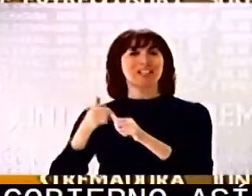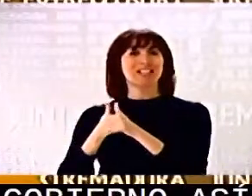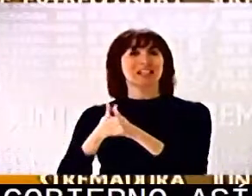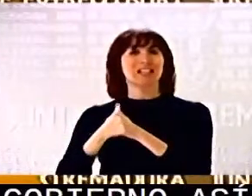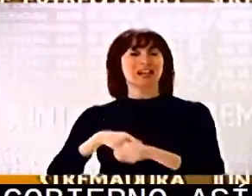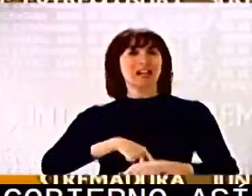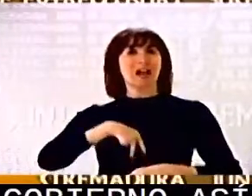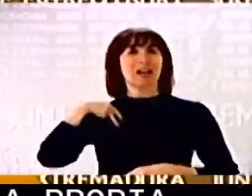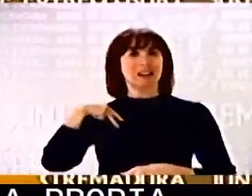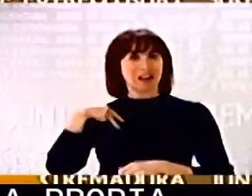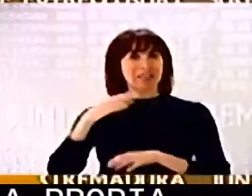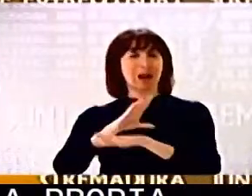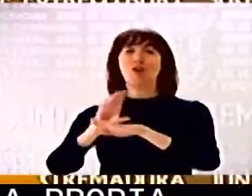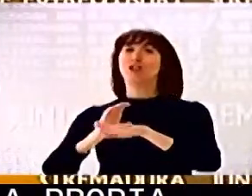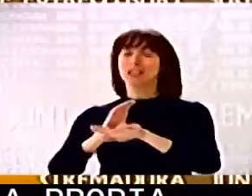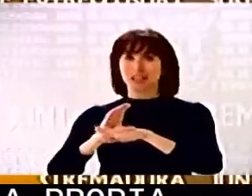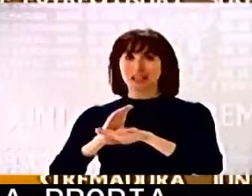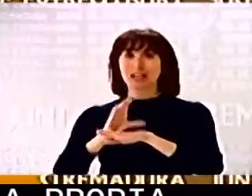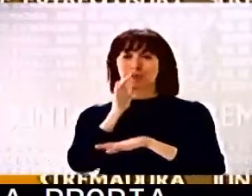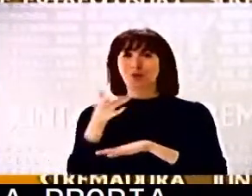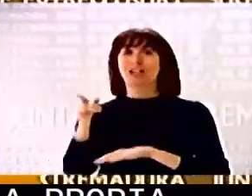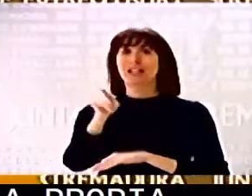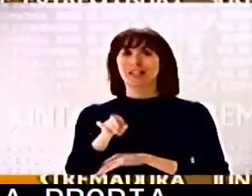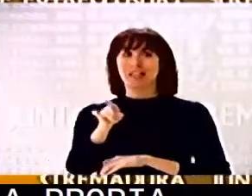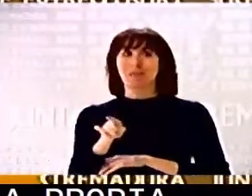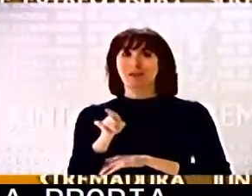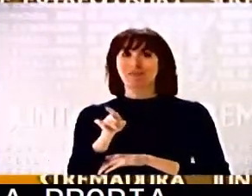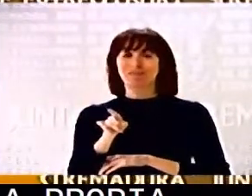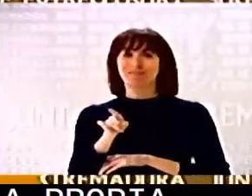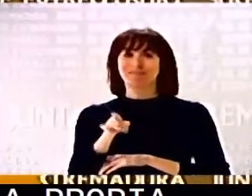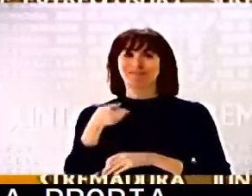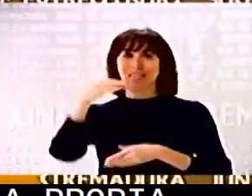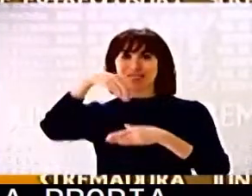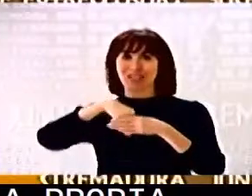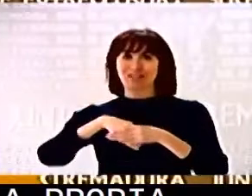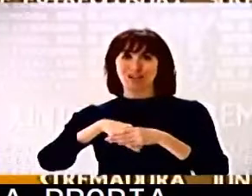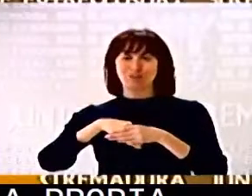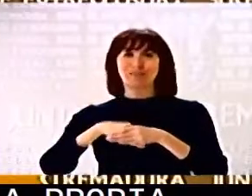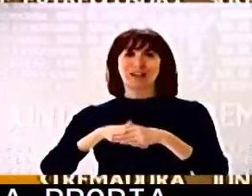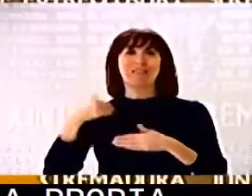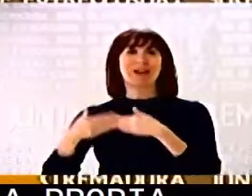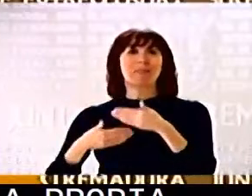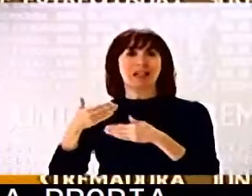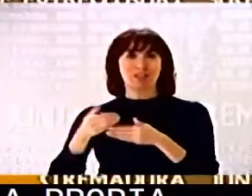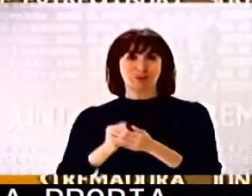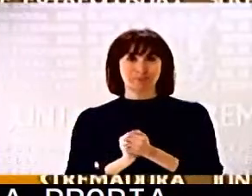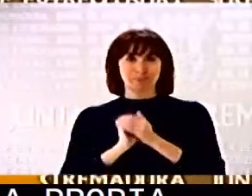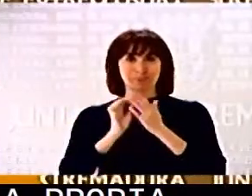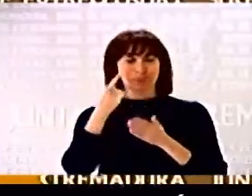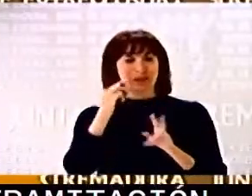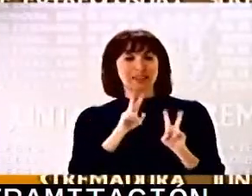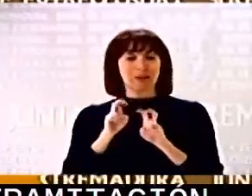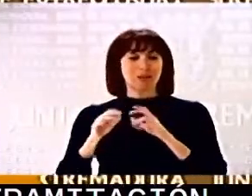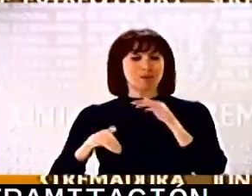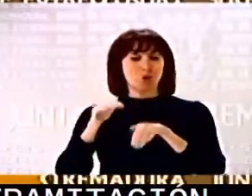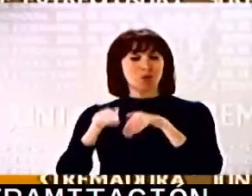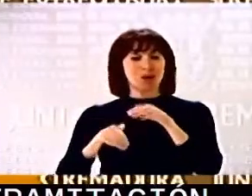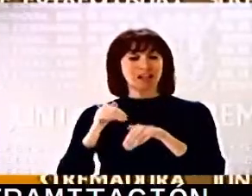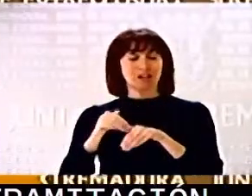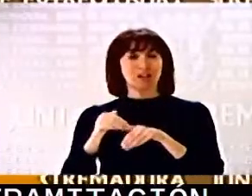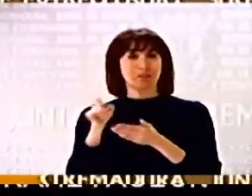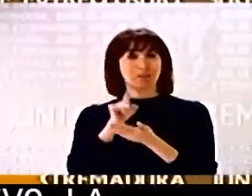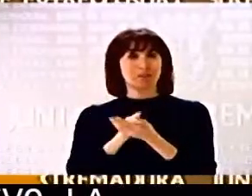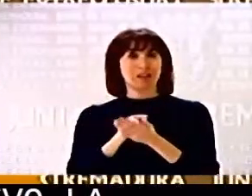la propia Consejería, que también estaba en esa tramitación. Siguiendo con las convocatorias, de nuevo la